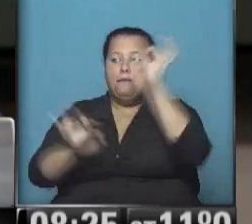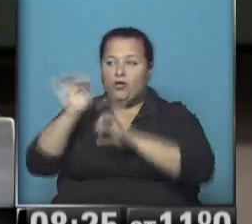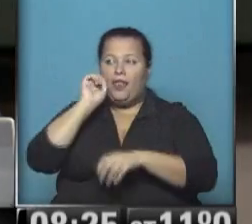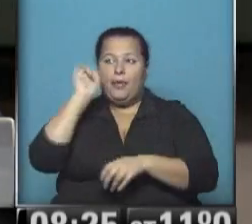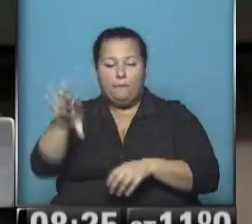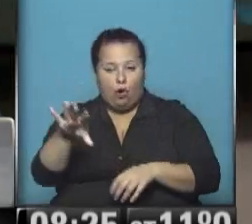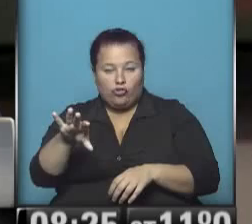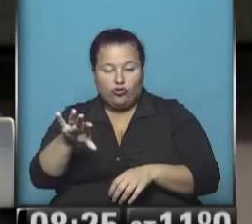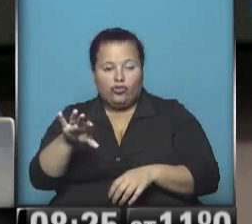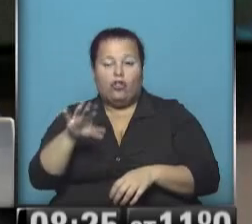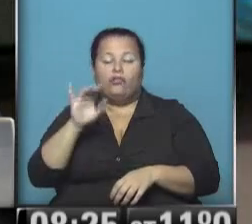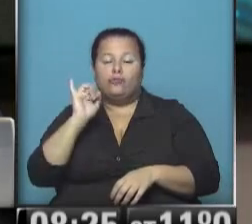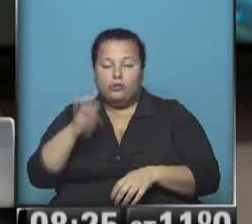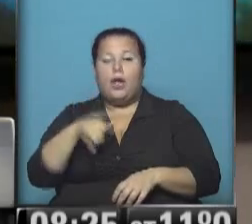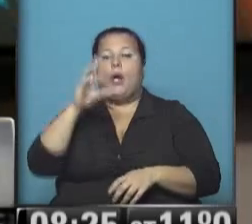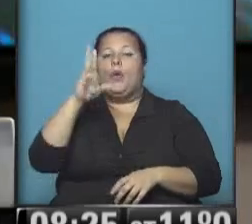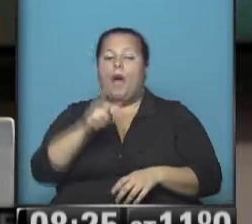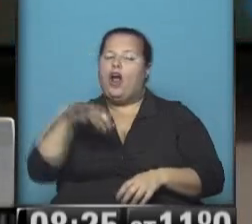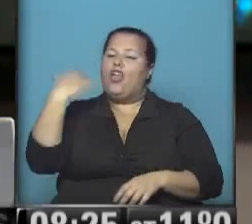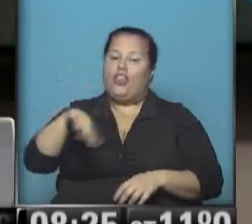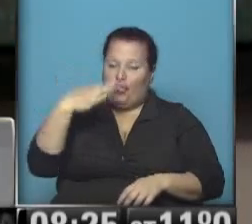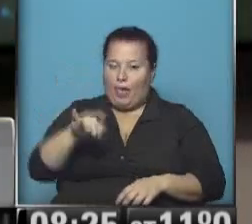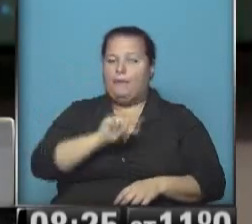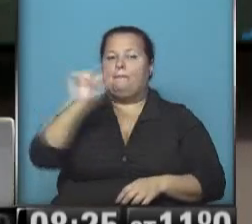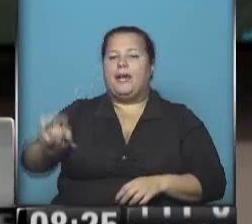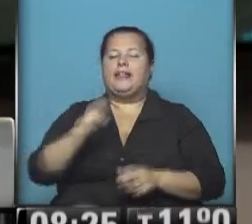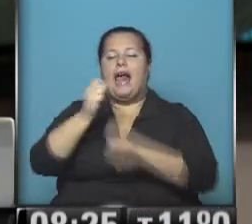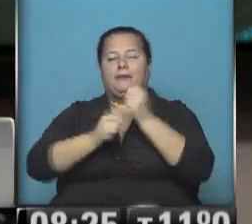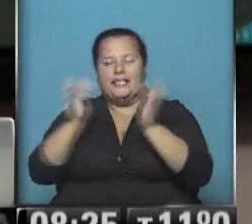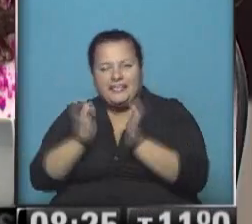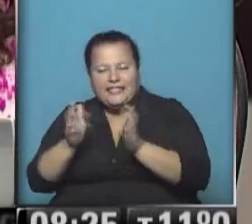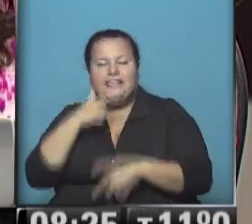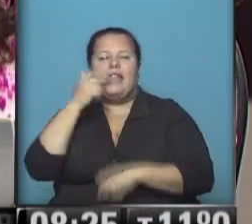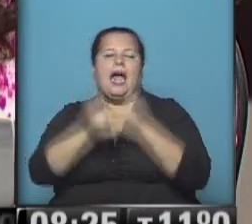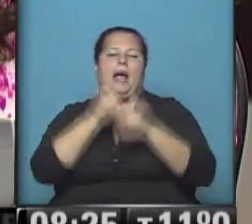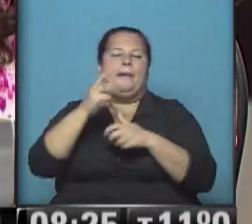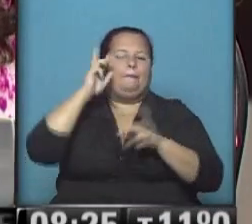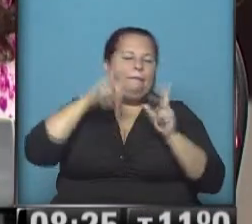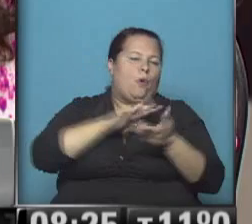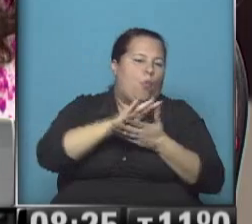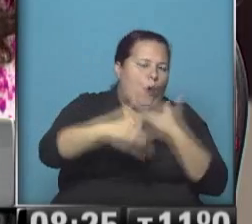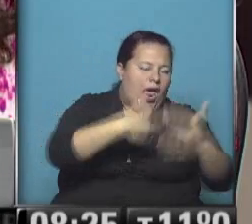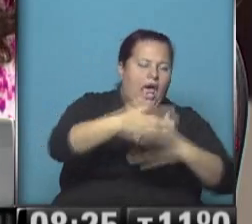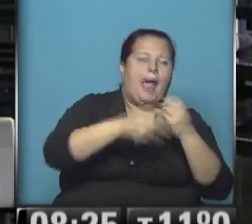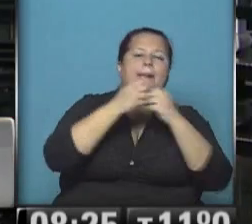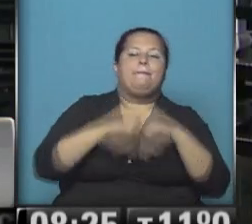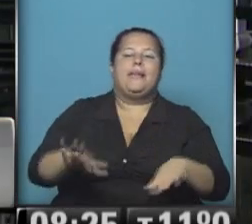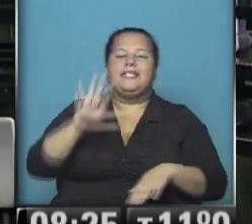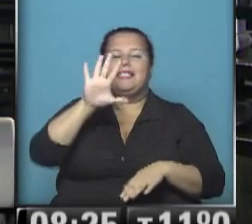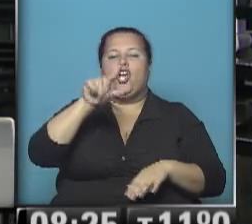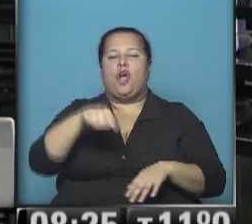depósitos y los bancos están obligados a prestarle a las pymes a prestarles a los emprendimientos arrancamos con un